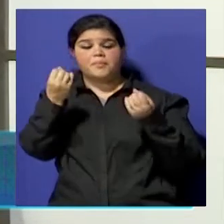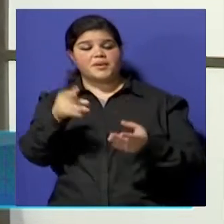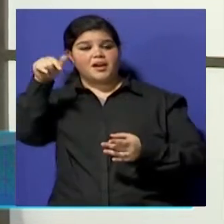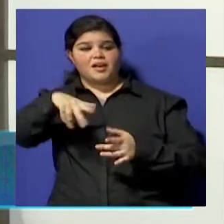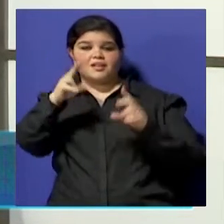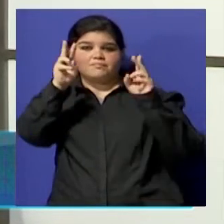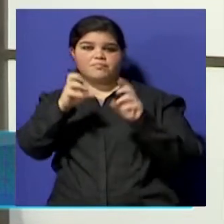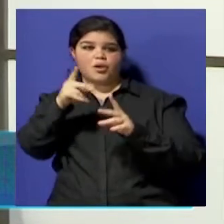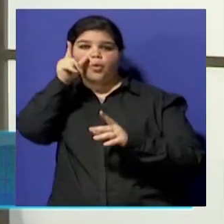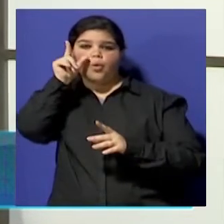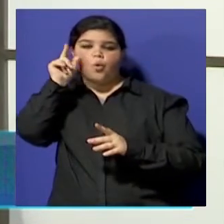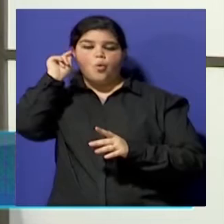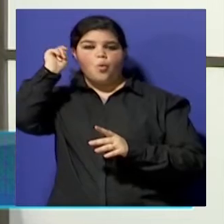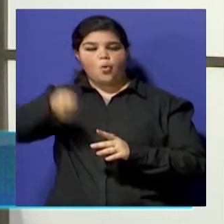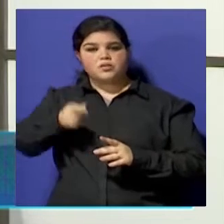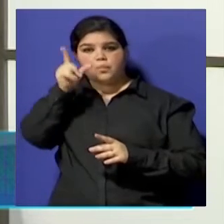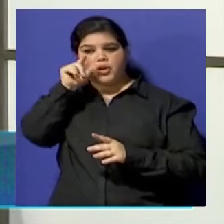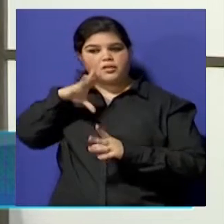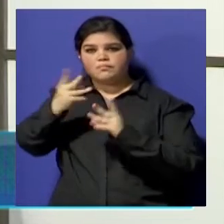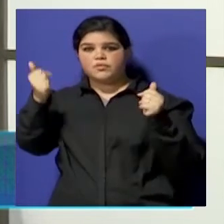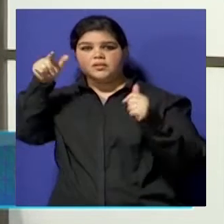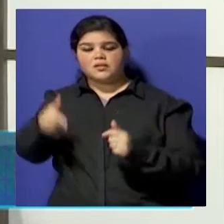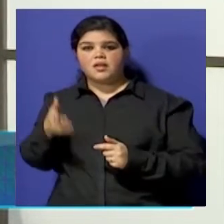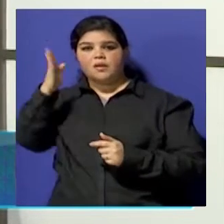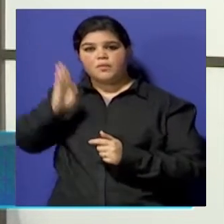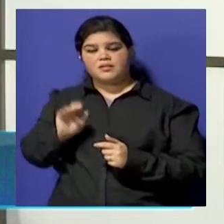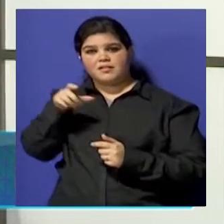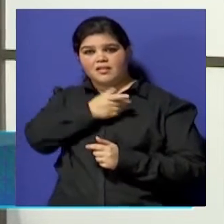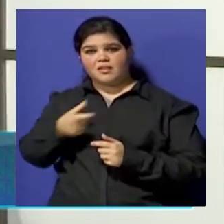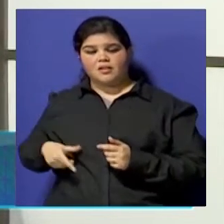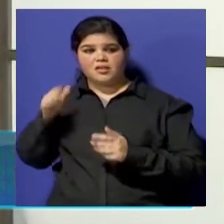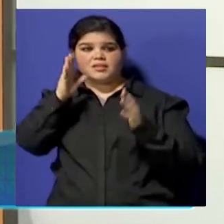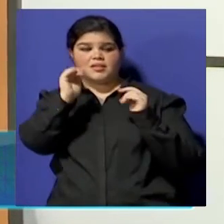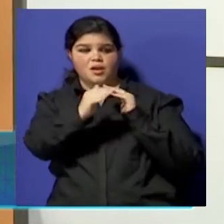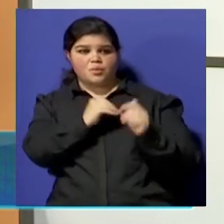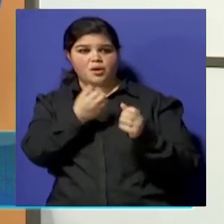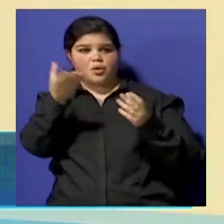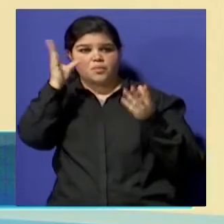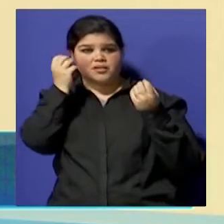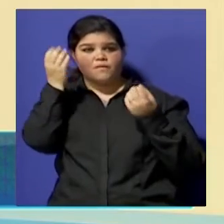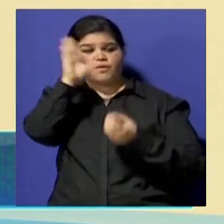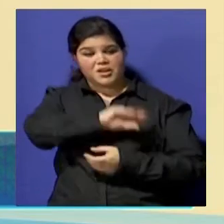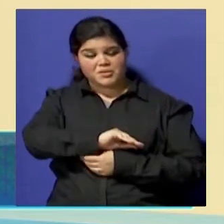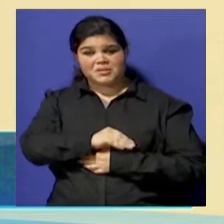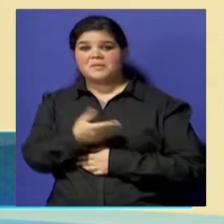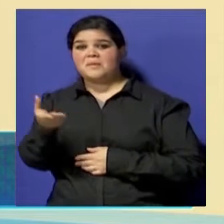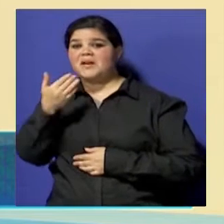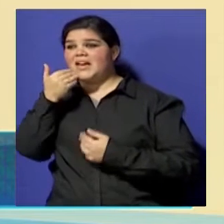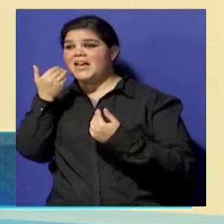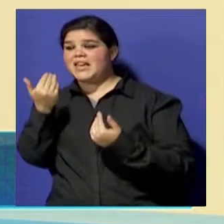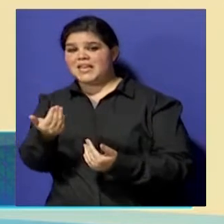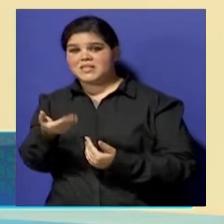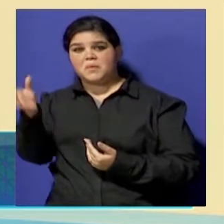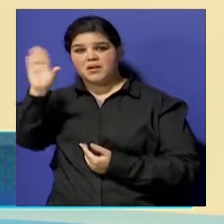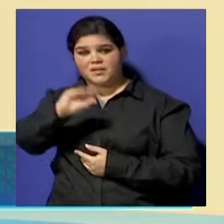de este juicio político que recayó sobre Dilma Rousseff, a quien quiero saludar ahora en el inicio. Sergio, ¿cómo andas? Buenas noches. Muy bien, gracias. Buenas noches